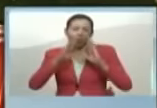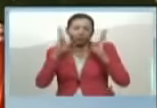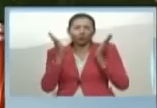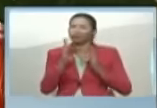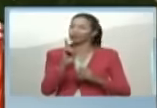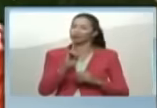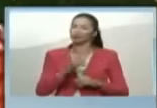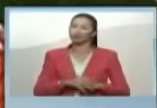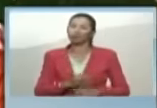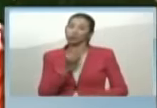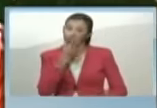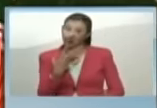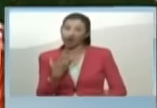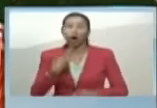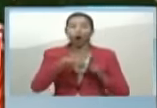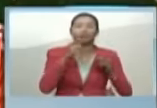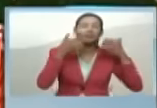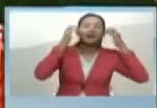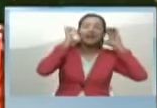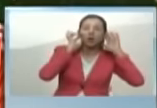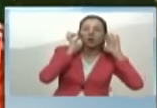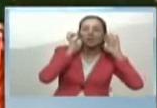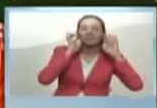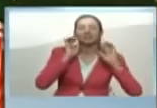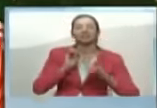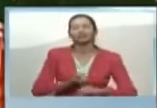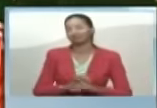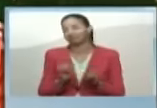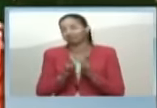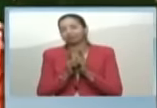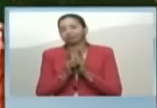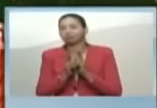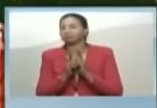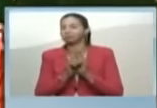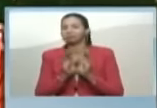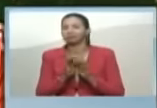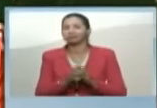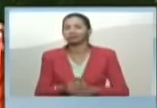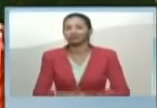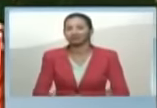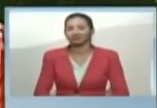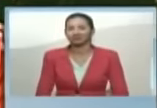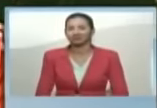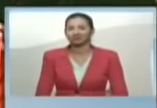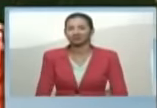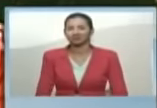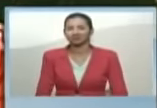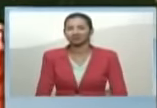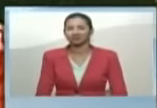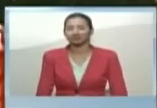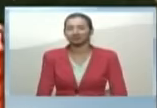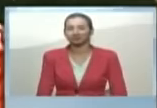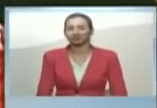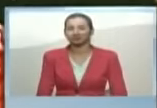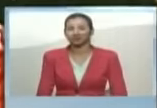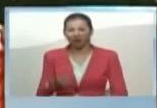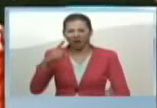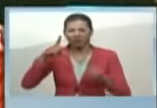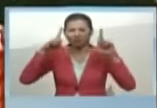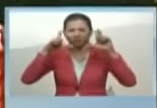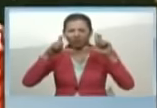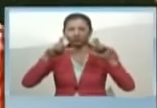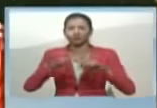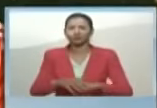es la buena. No digo más. Vamos a verla, ¿vale? Tiene una foto aquí, ¿verdad?